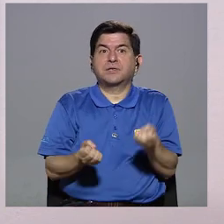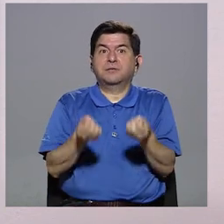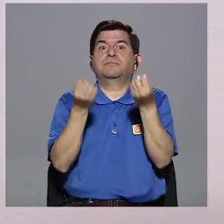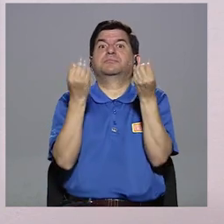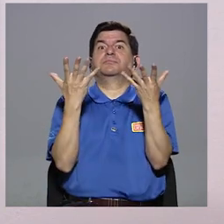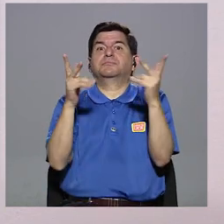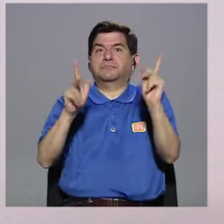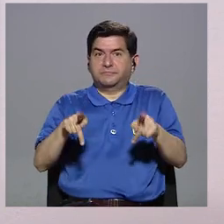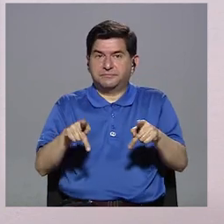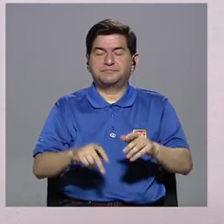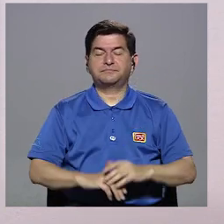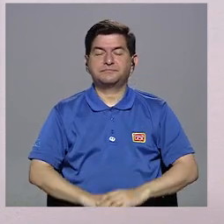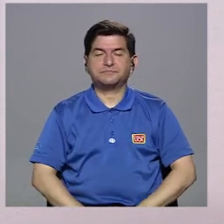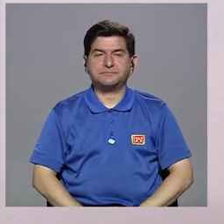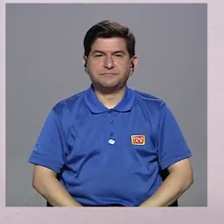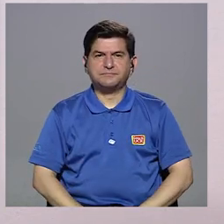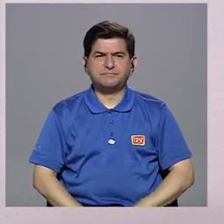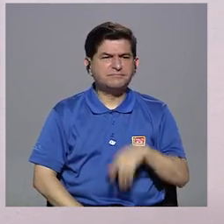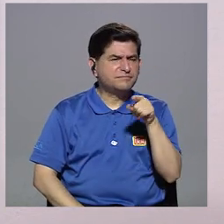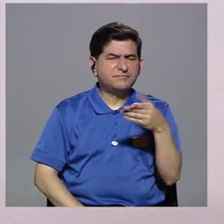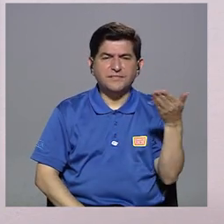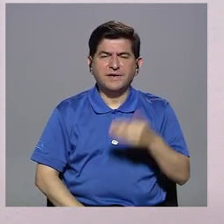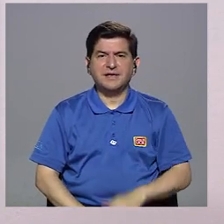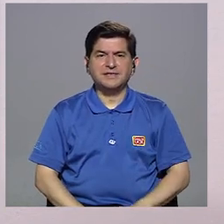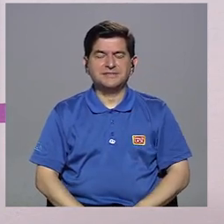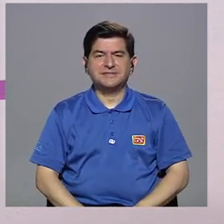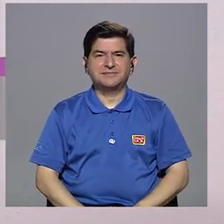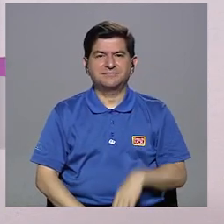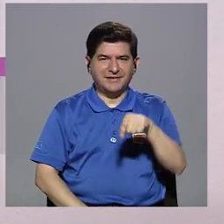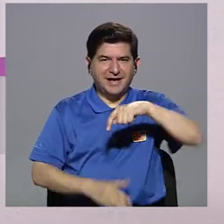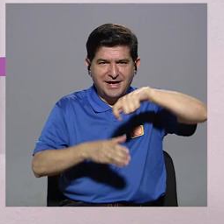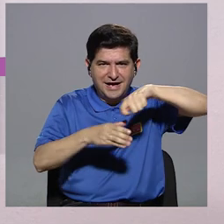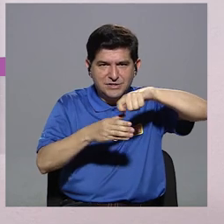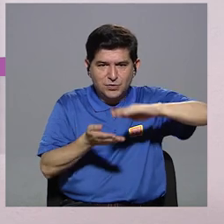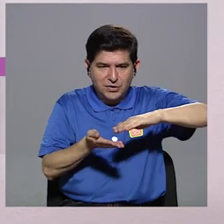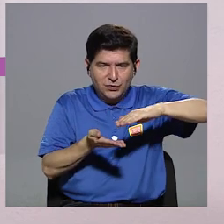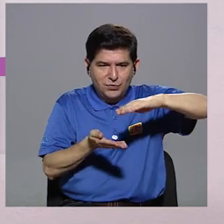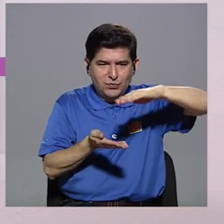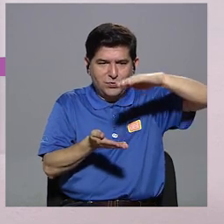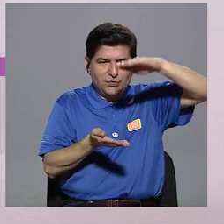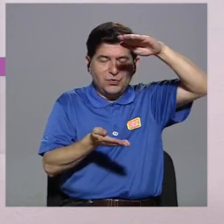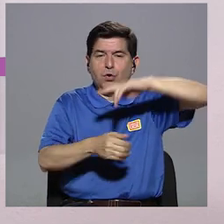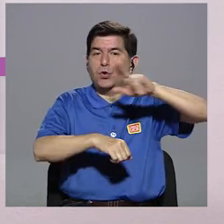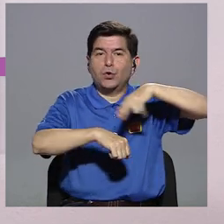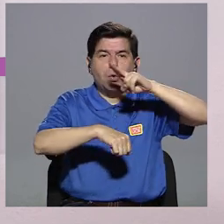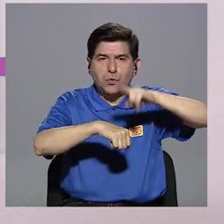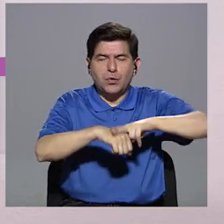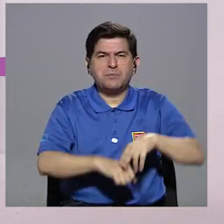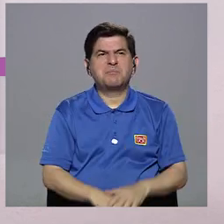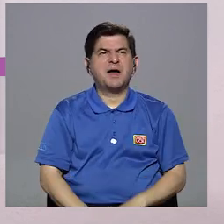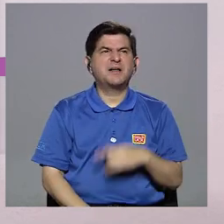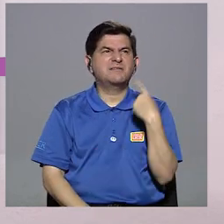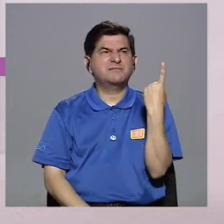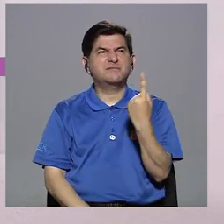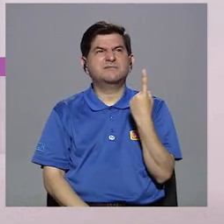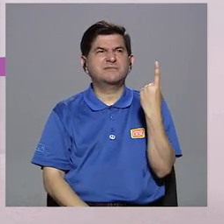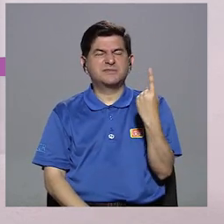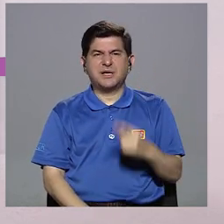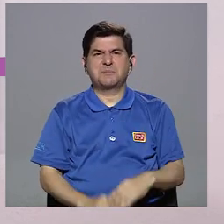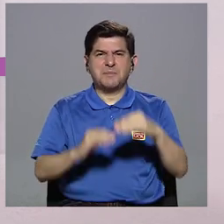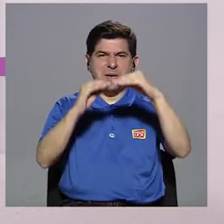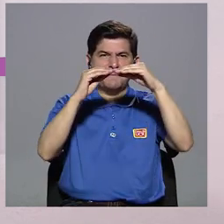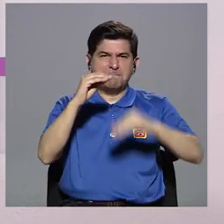montón y consiste en que el azúcar se sube a lo normal es siempre